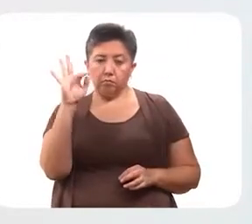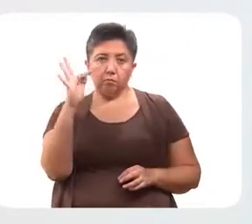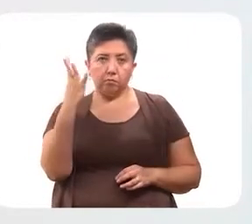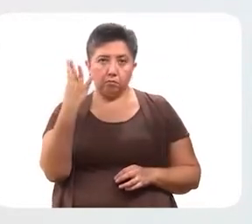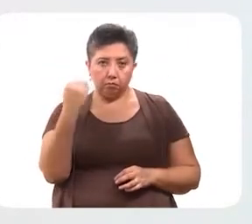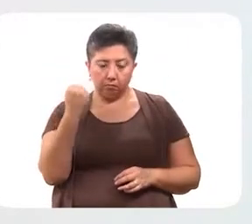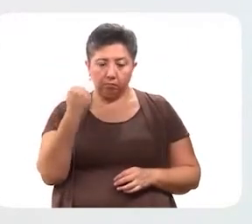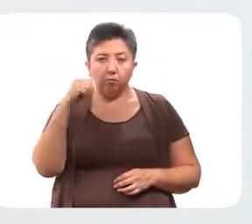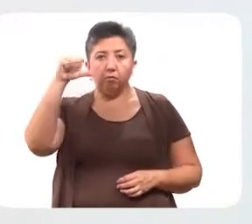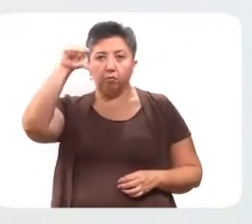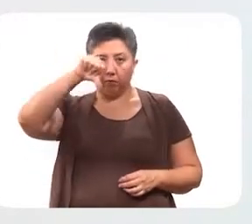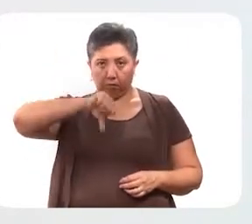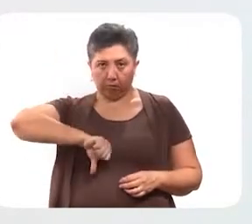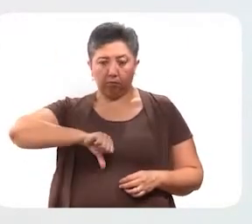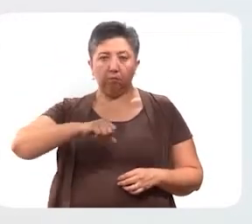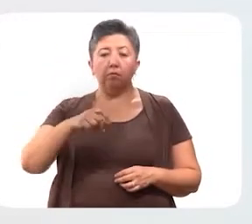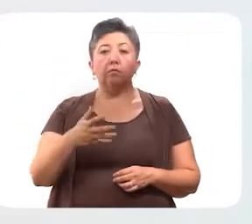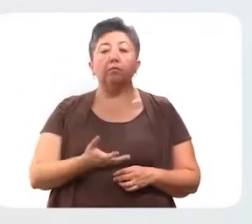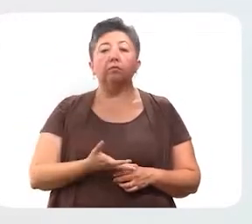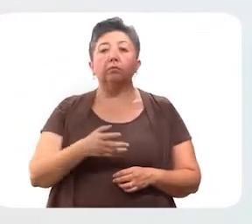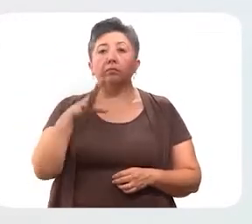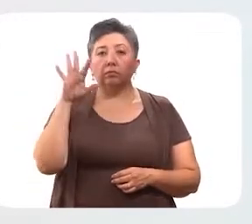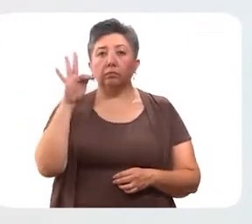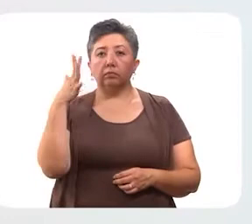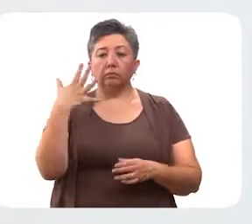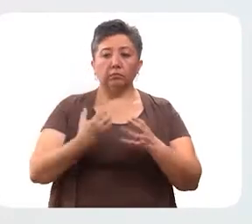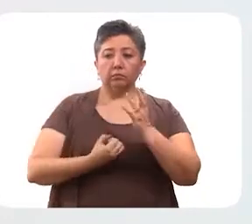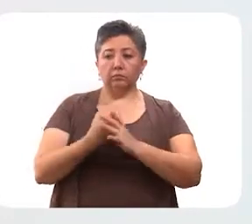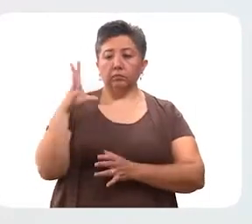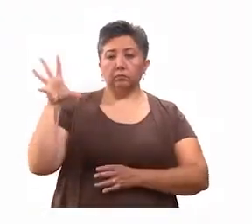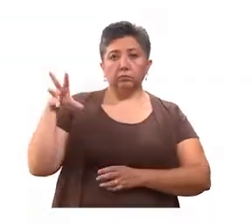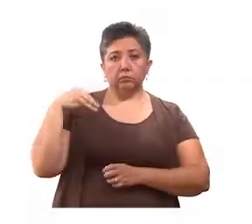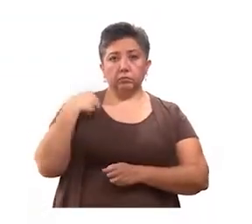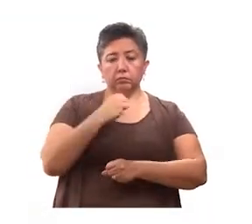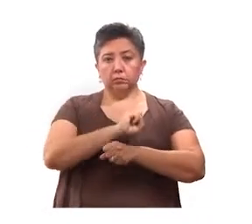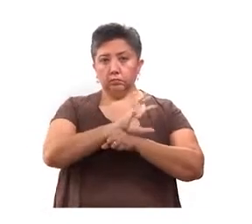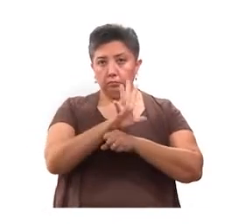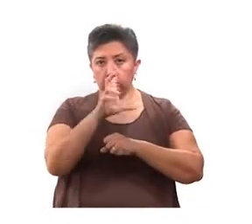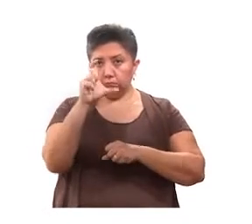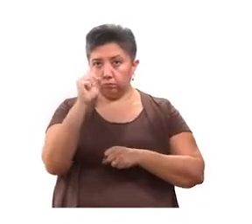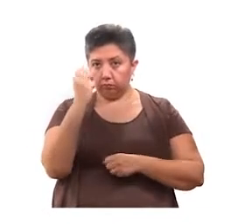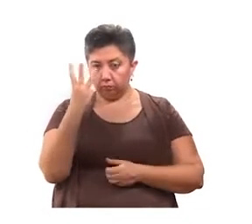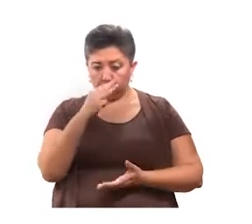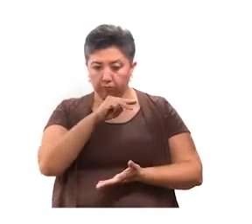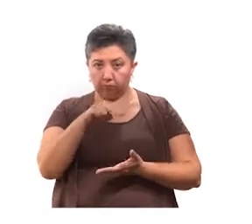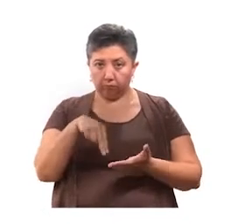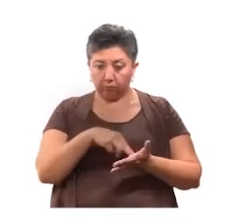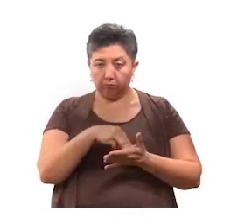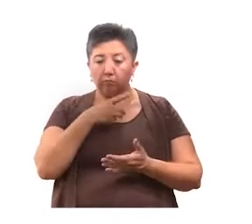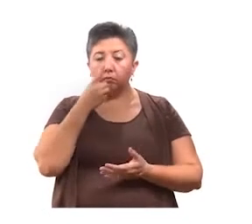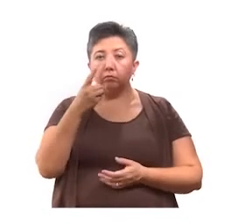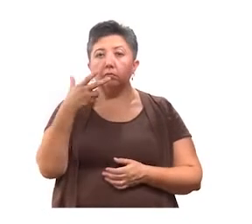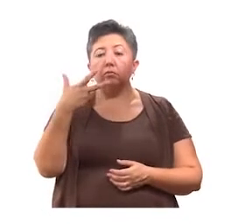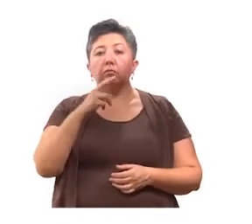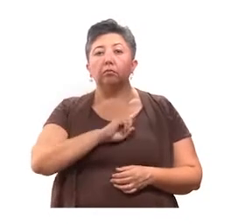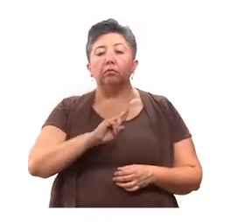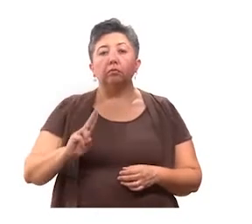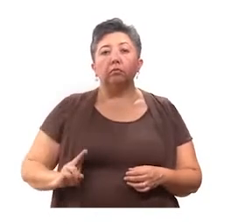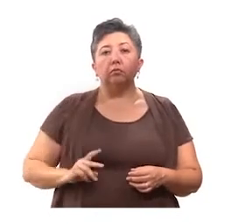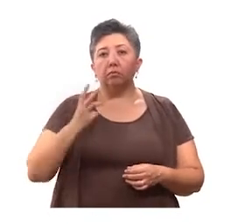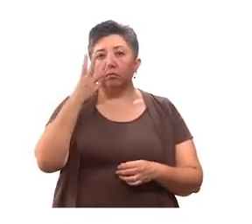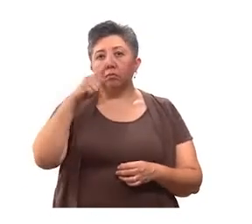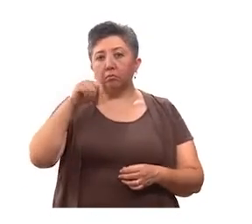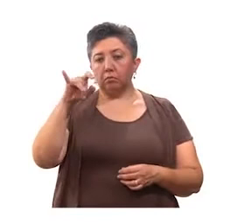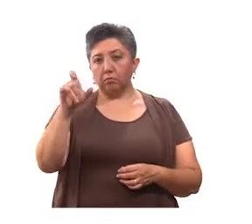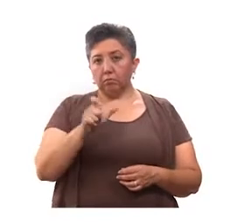109.349. Hoy se detectaron 45 nuevos contagios de coronavirus, 22 en Mérida, 8 en Humán, 3 en